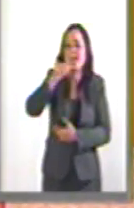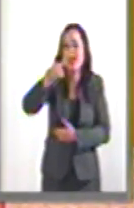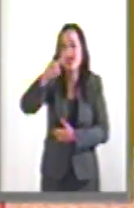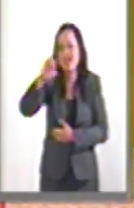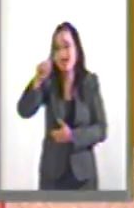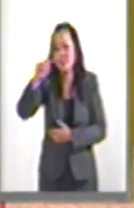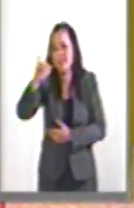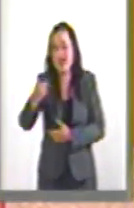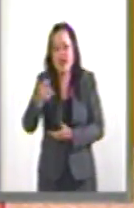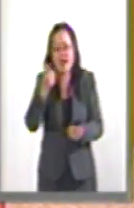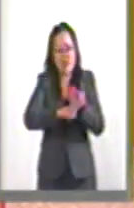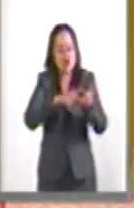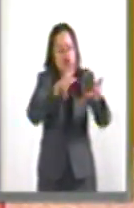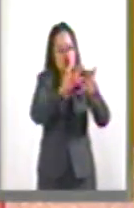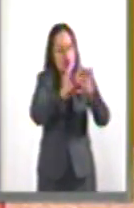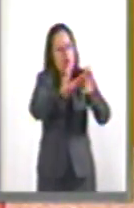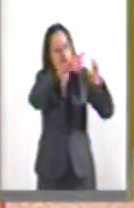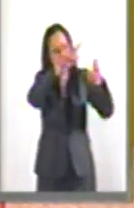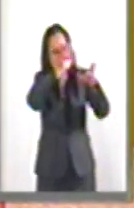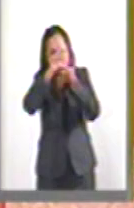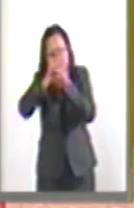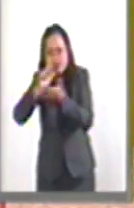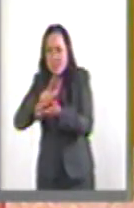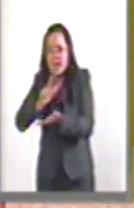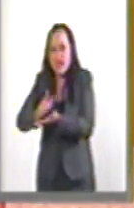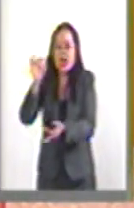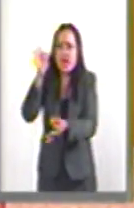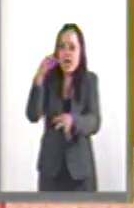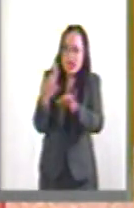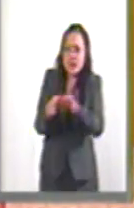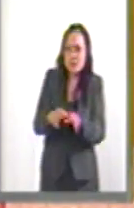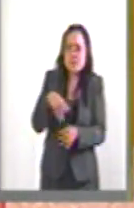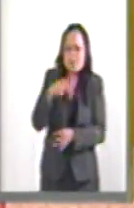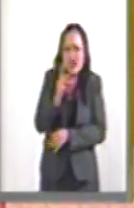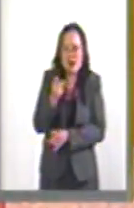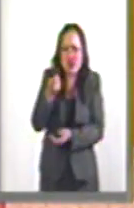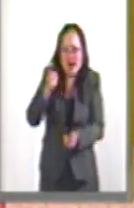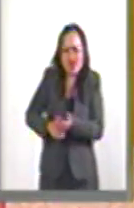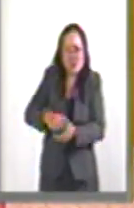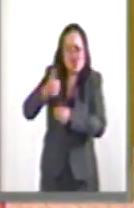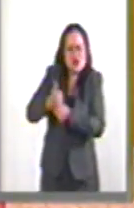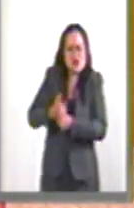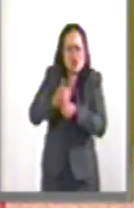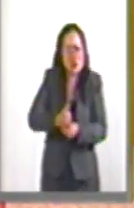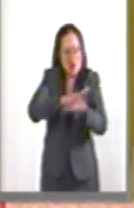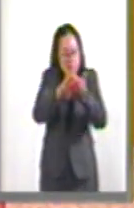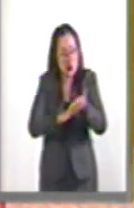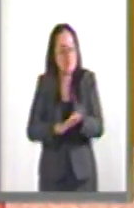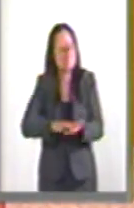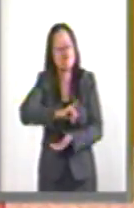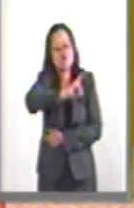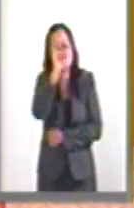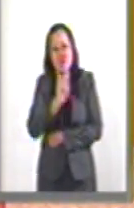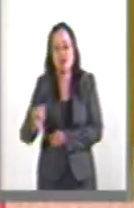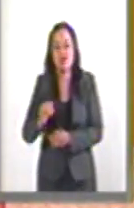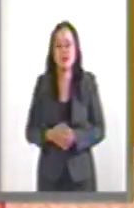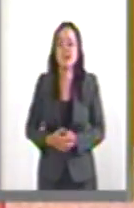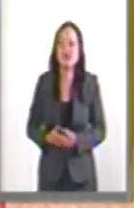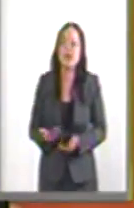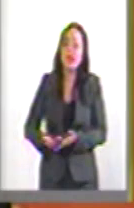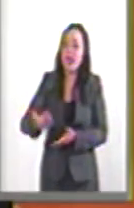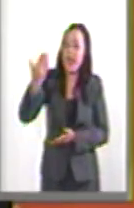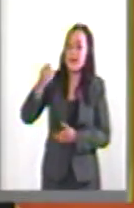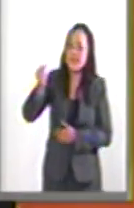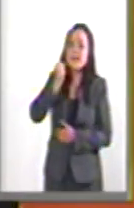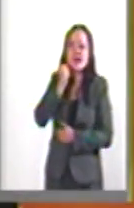de la celda, pero la amargura jamás. La ocasión pasada, cuando se discutió en